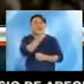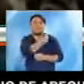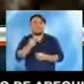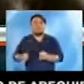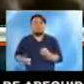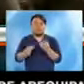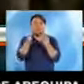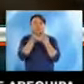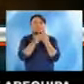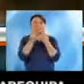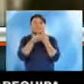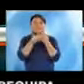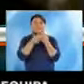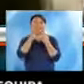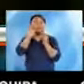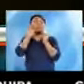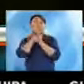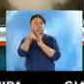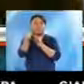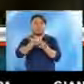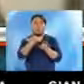ejemplo.